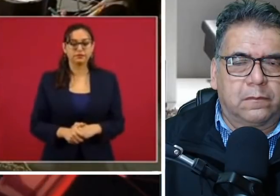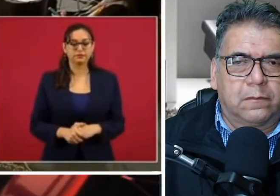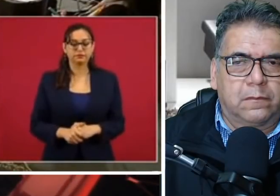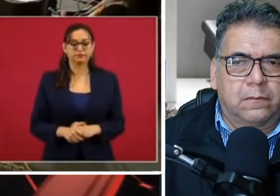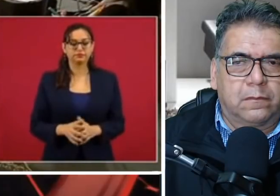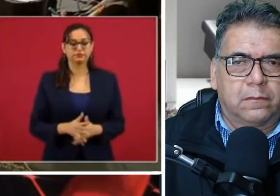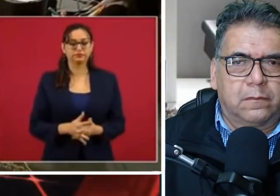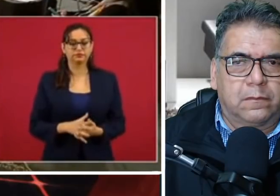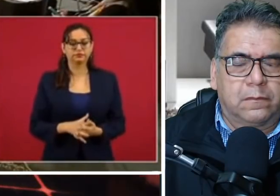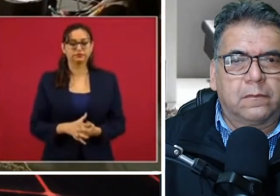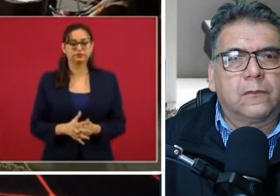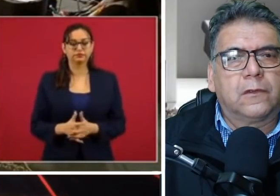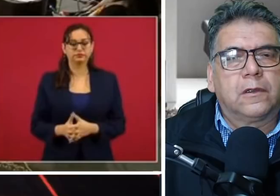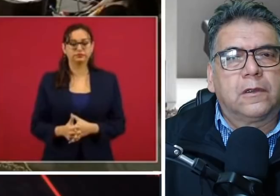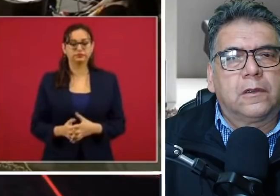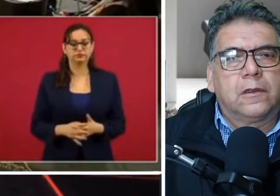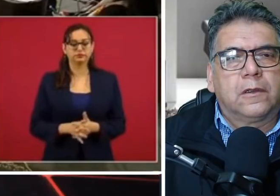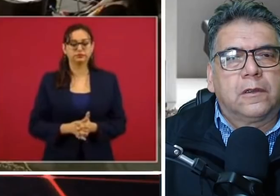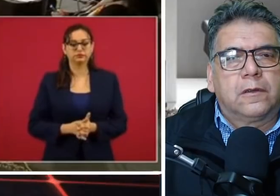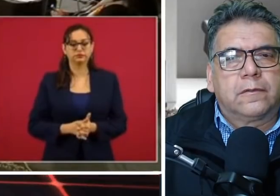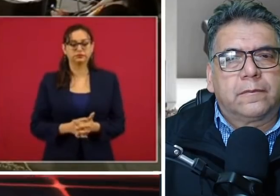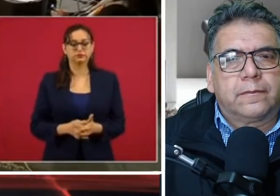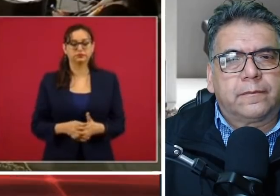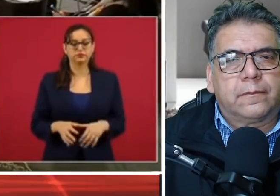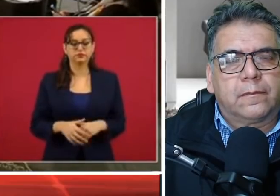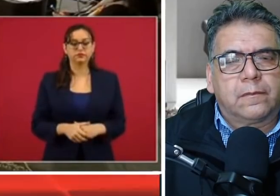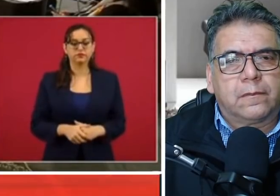Lo que pasa es de que